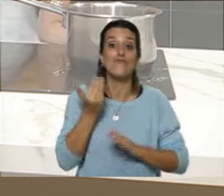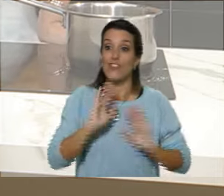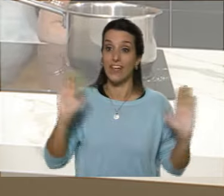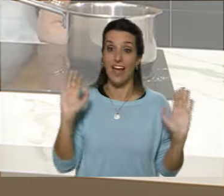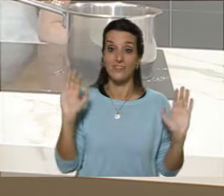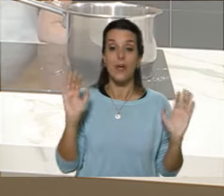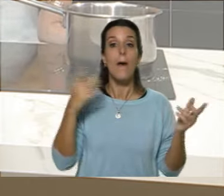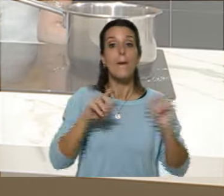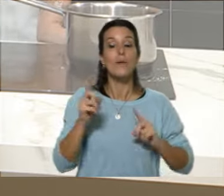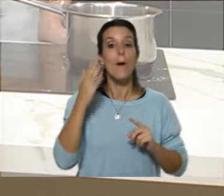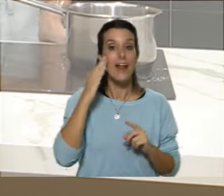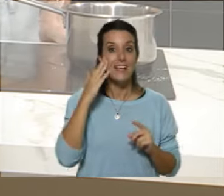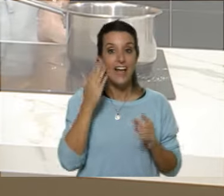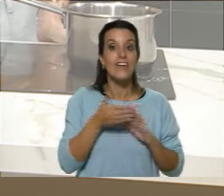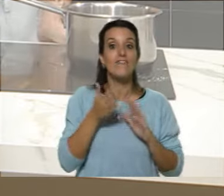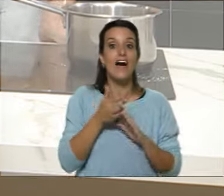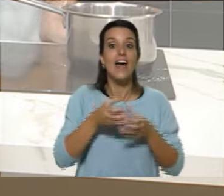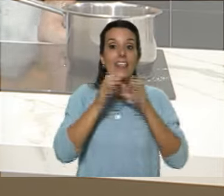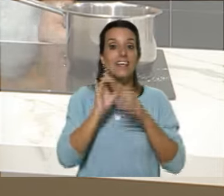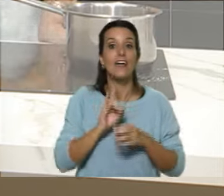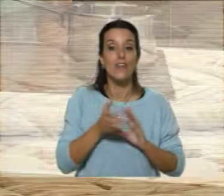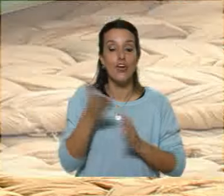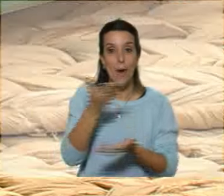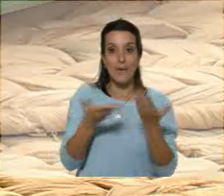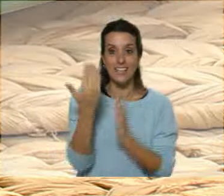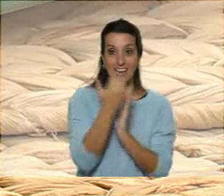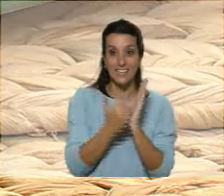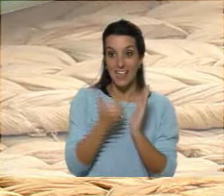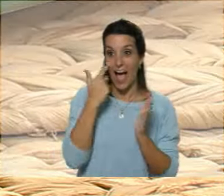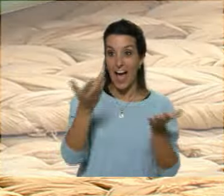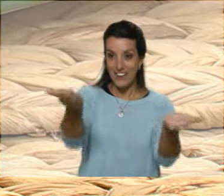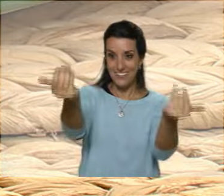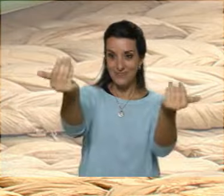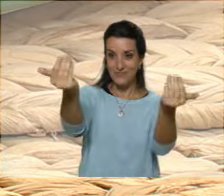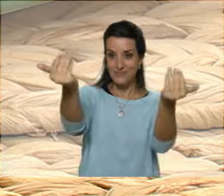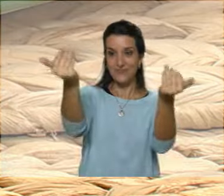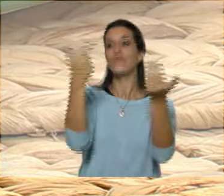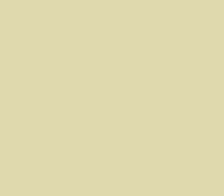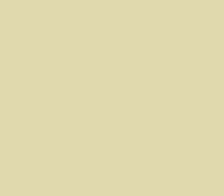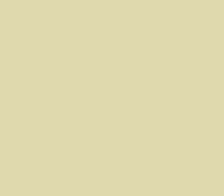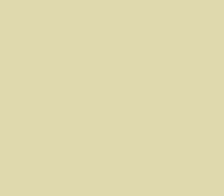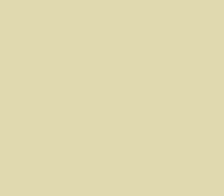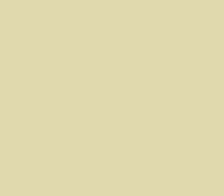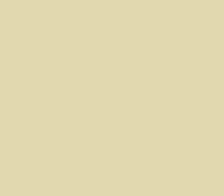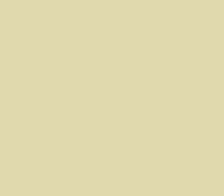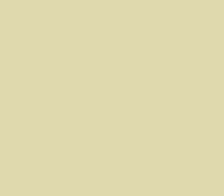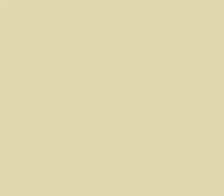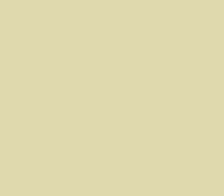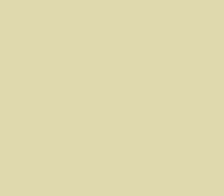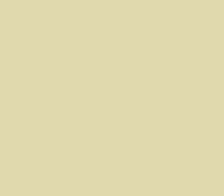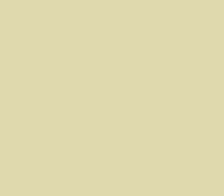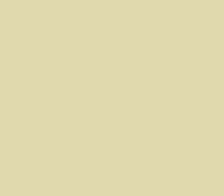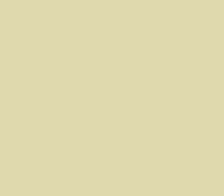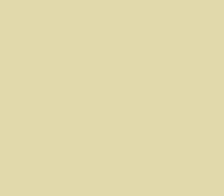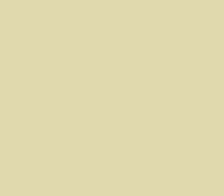Sí. Pero para saber qué voy a desayunar. Dale. ¿Vamos a compartir la receta? Claro que sí. Dale, Pablita, Leito, ¿te parece bien? Por supuesto que sí. Vamos ingrediente